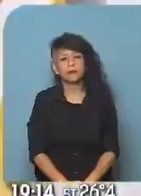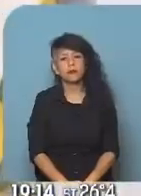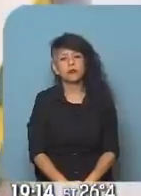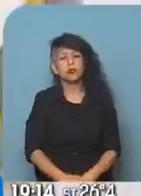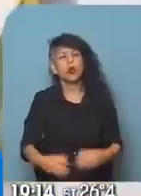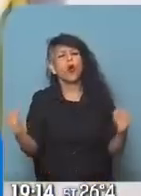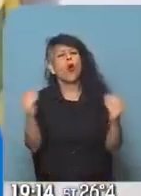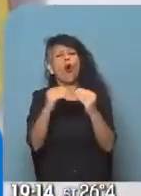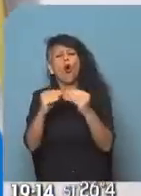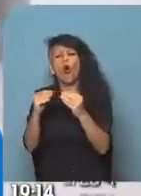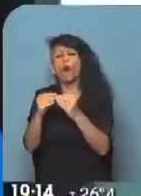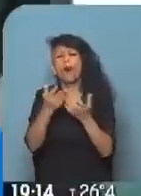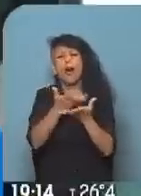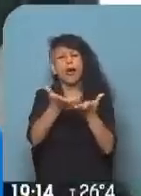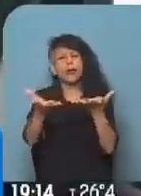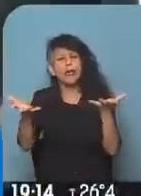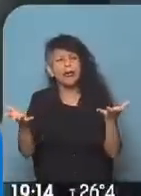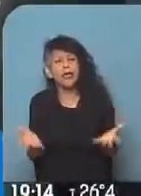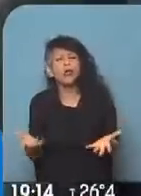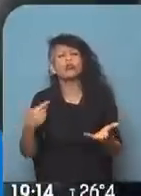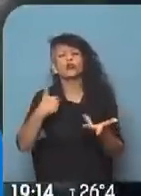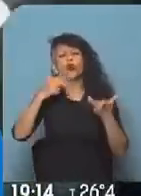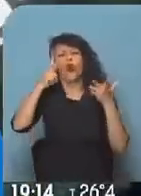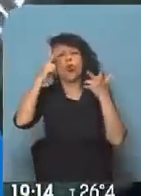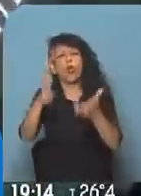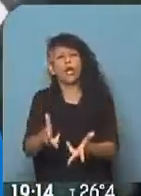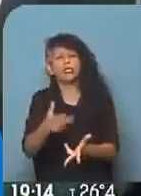Compañeros, quiero decirles